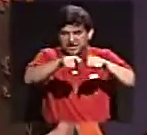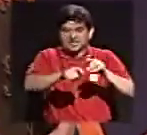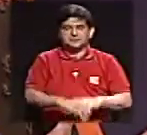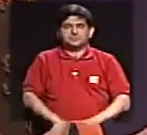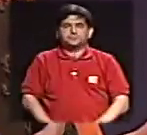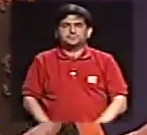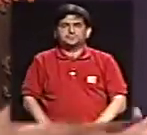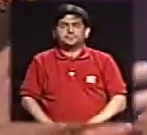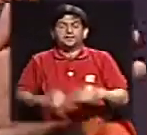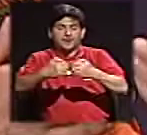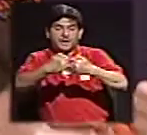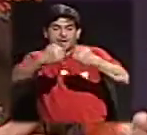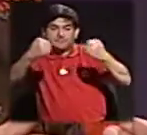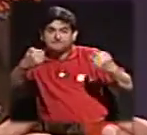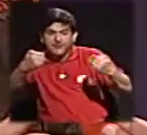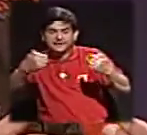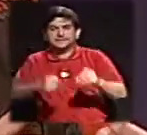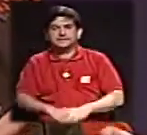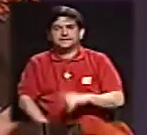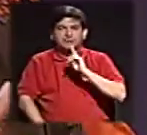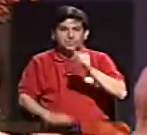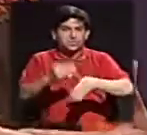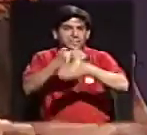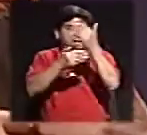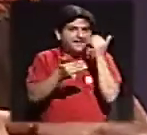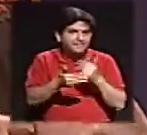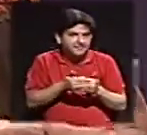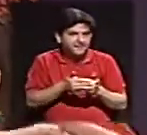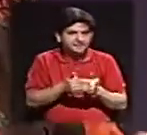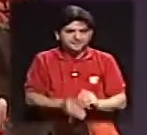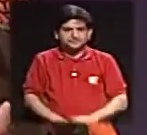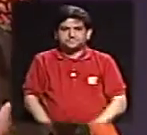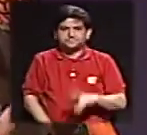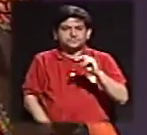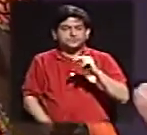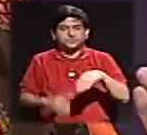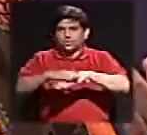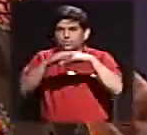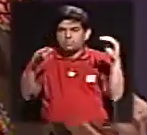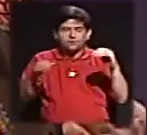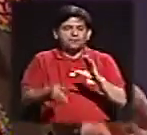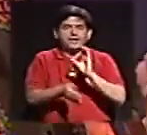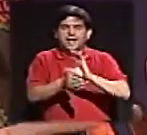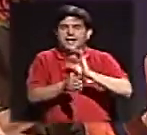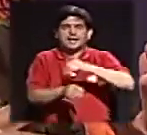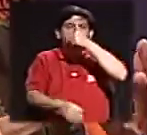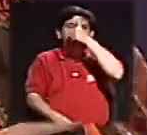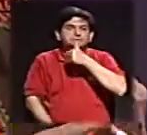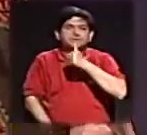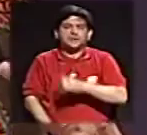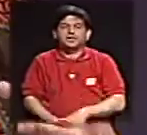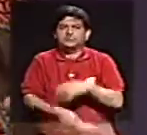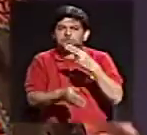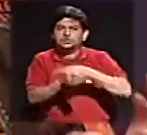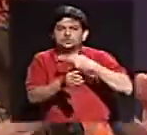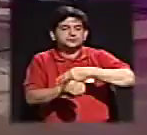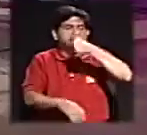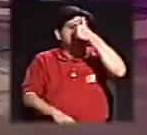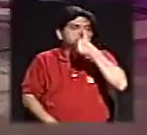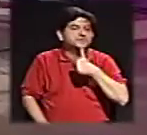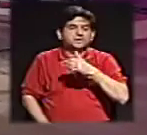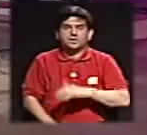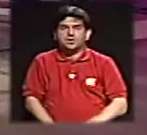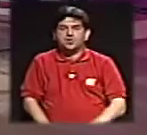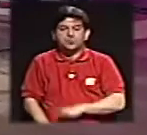su parte, ¿verdad? Para que, tal como lo explicaba anteriormente, para que no queden por fuera las clínicas privadas, los hospitales